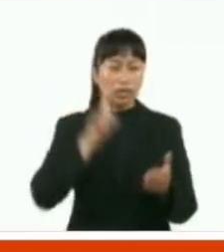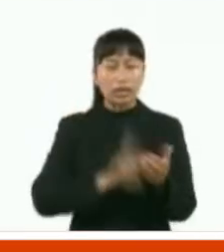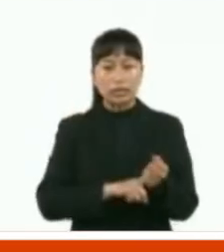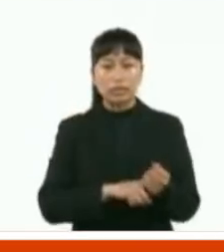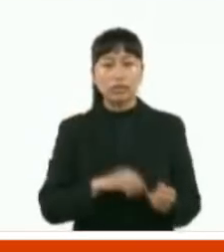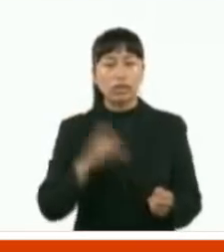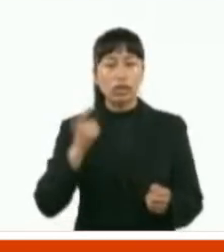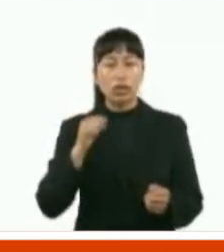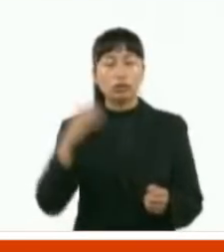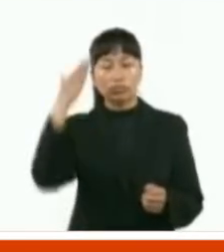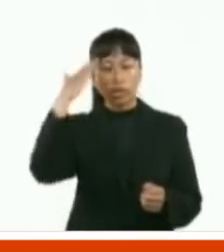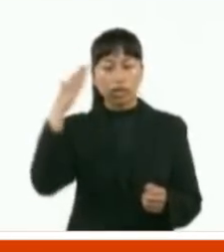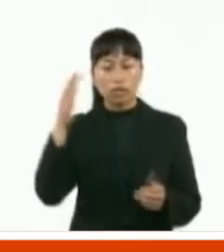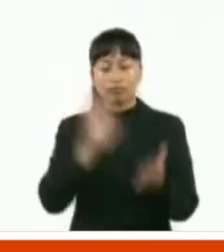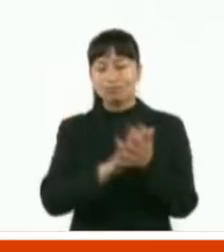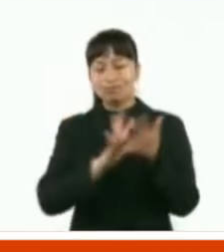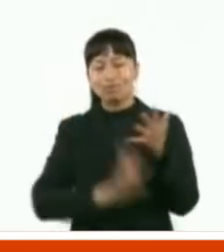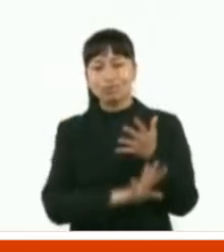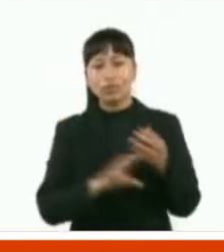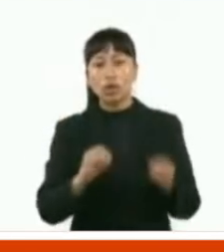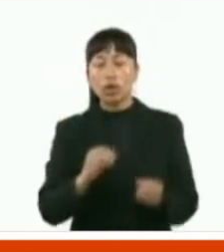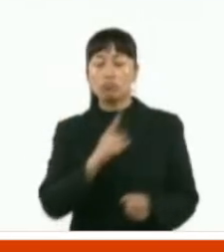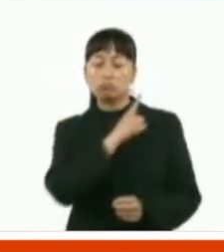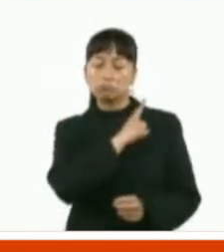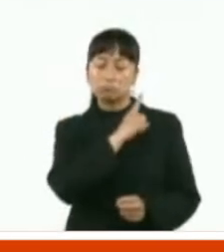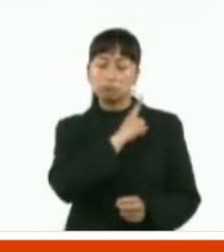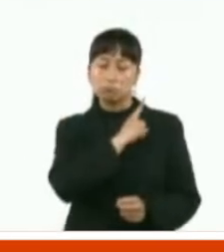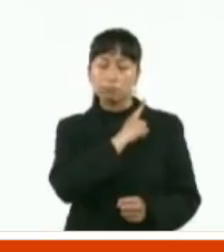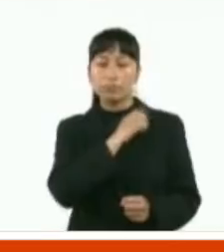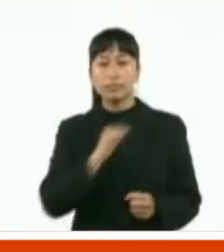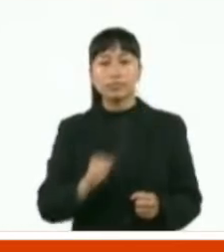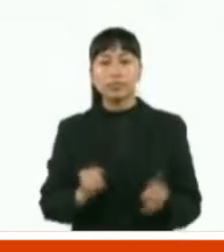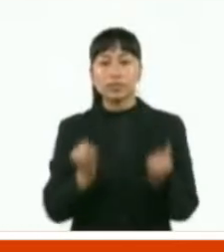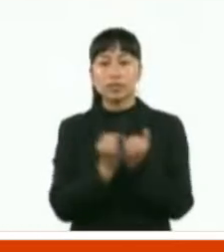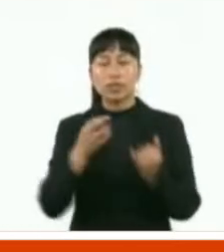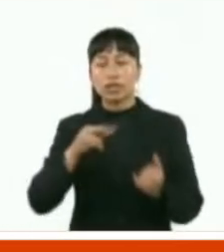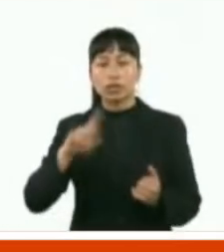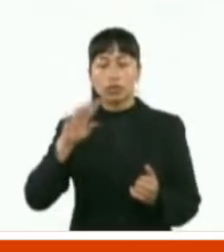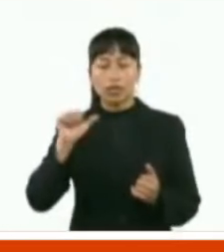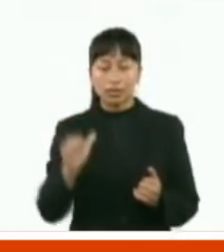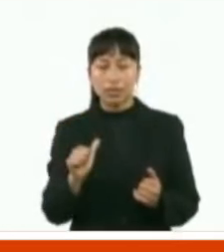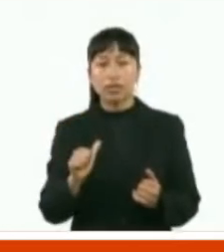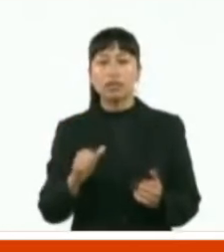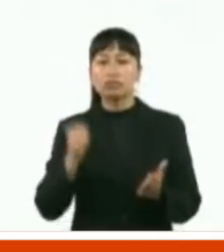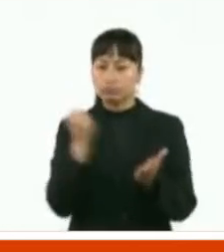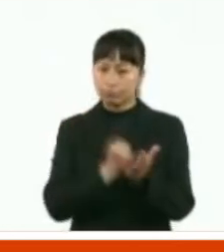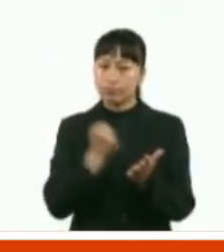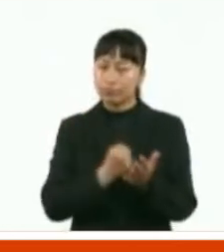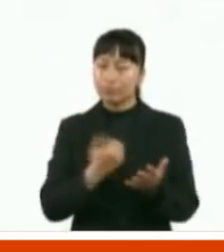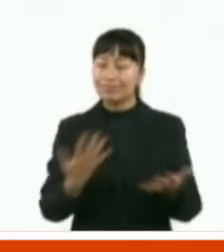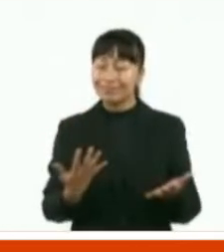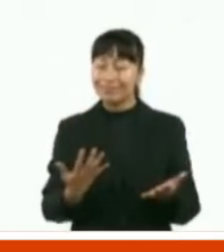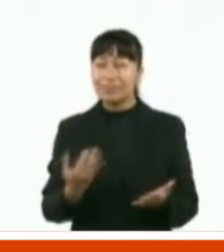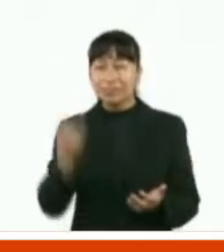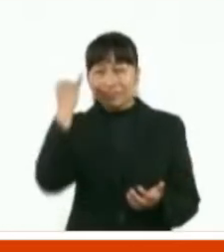fue arrestado, o haber acudido en soledad, tal y como el tirano Huerta se lo exigió, imagínense